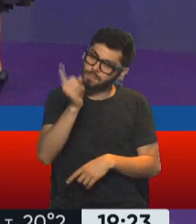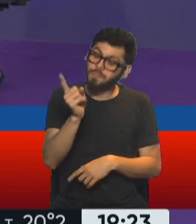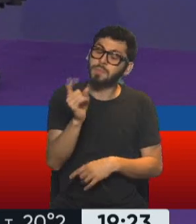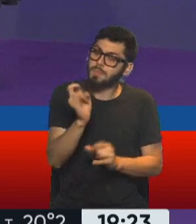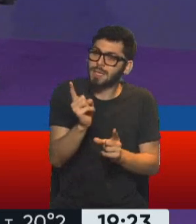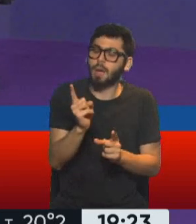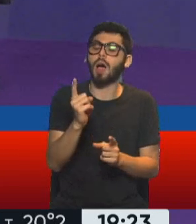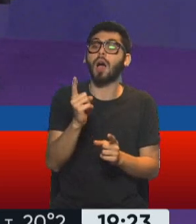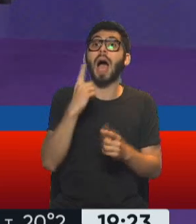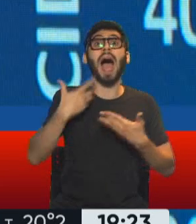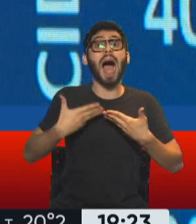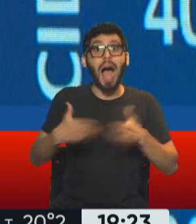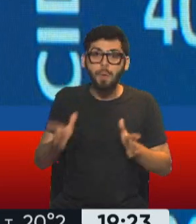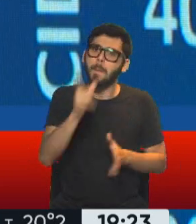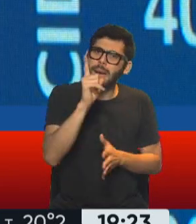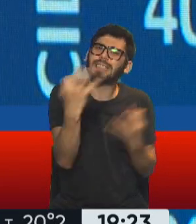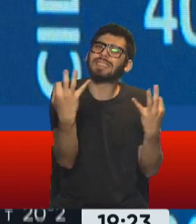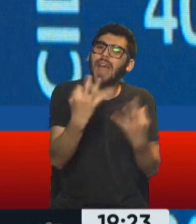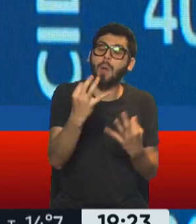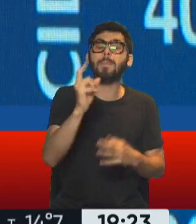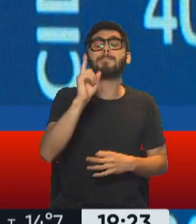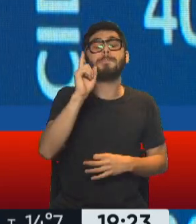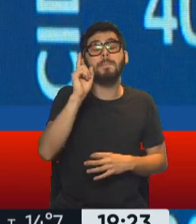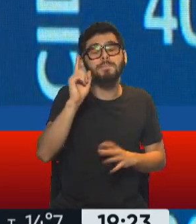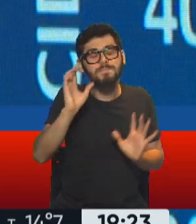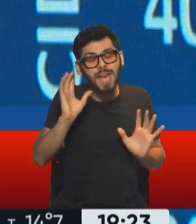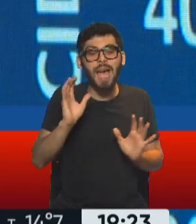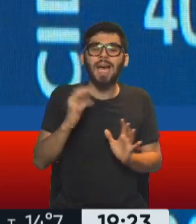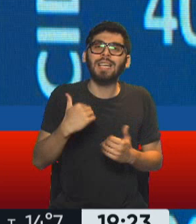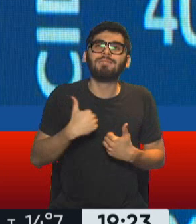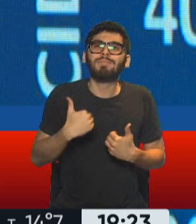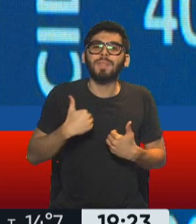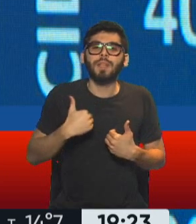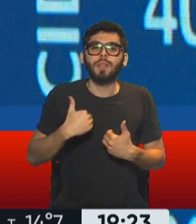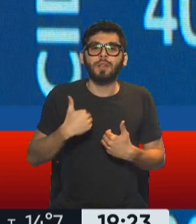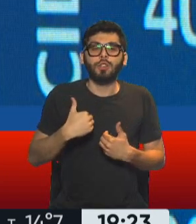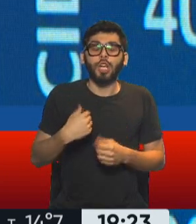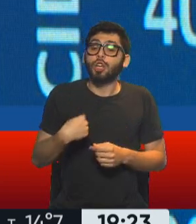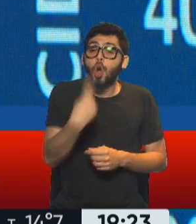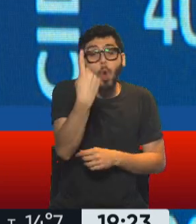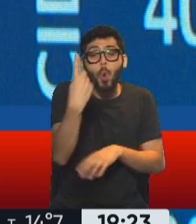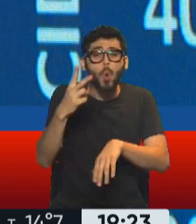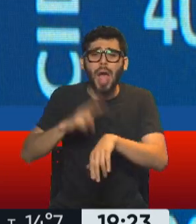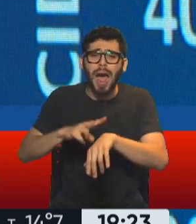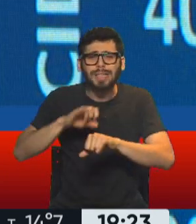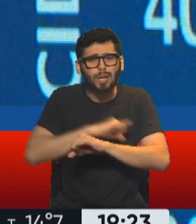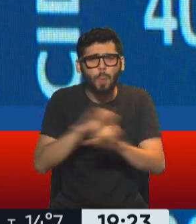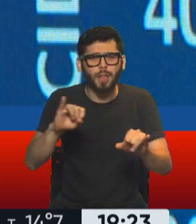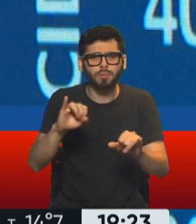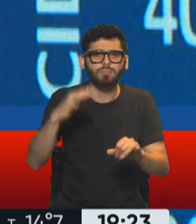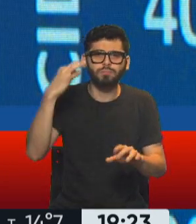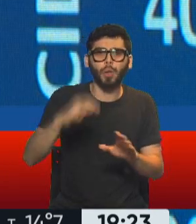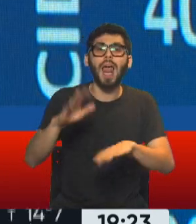bien abrir. Lo que pasa que hay que, yo le diría que yo hubiera dado una sola recomendación, ¿sí?